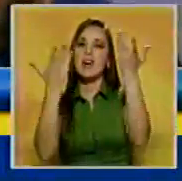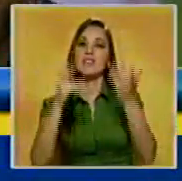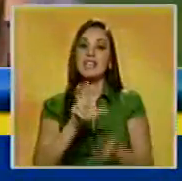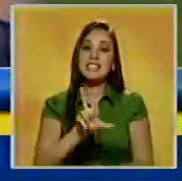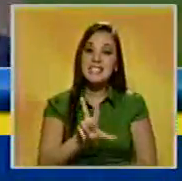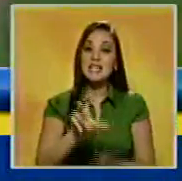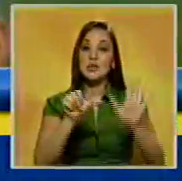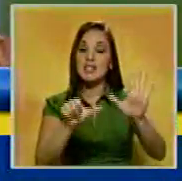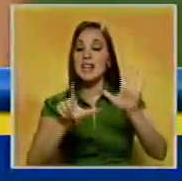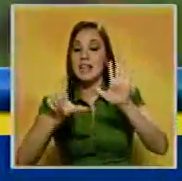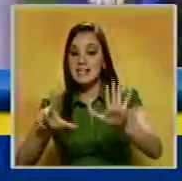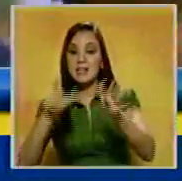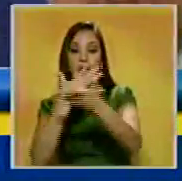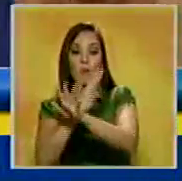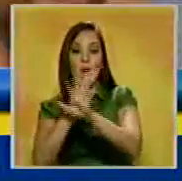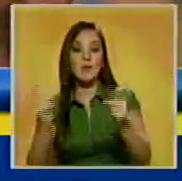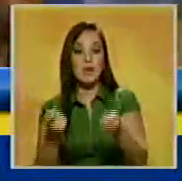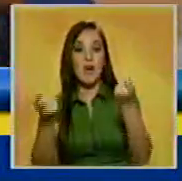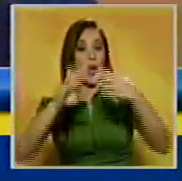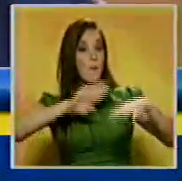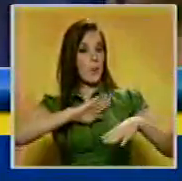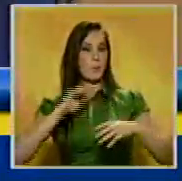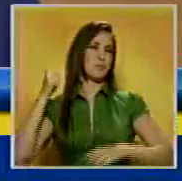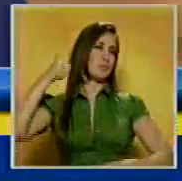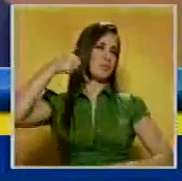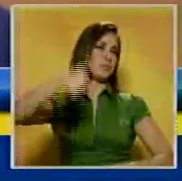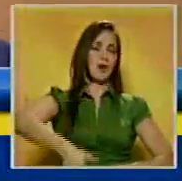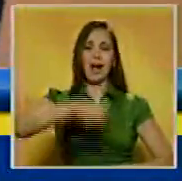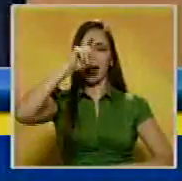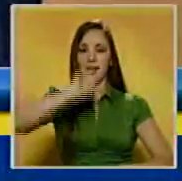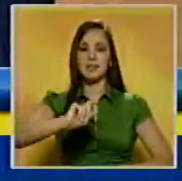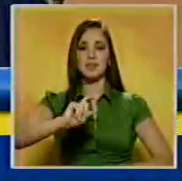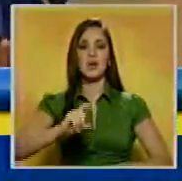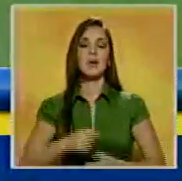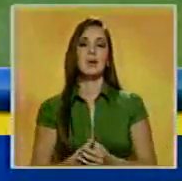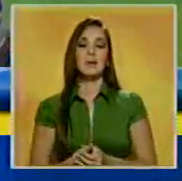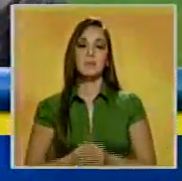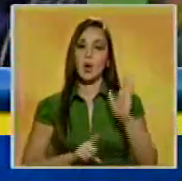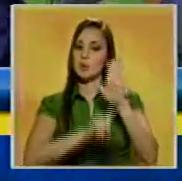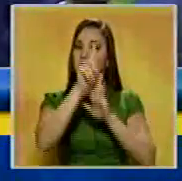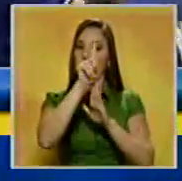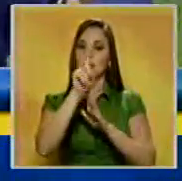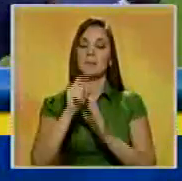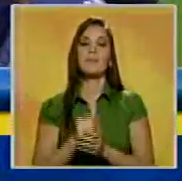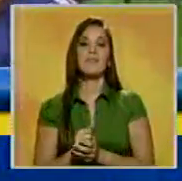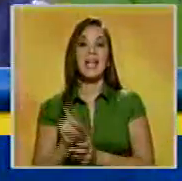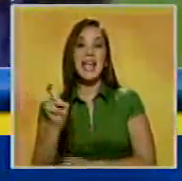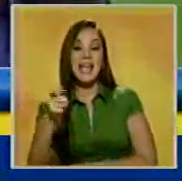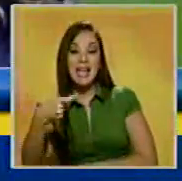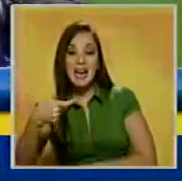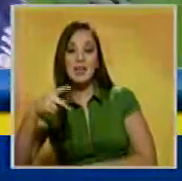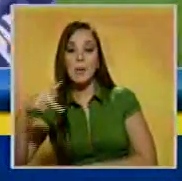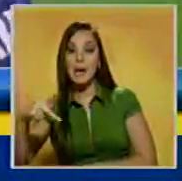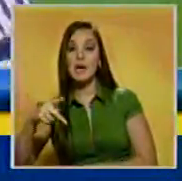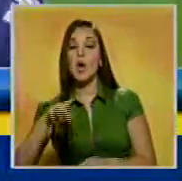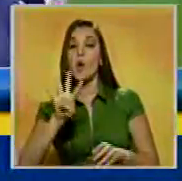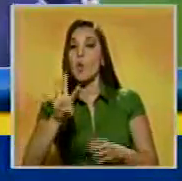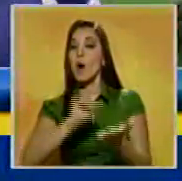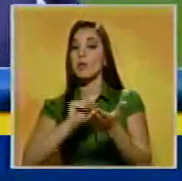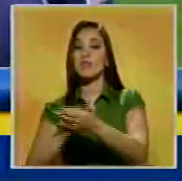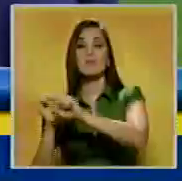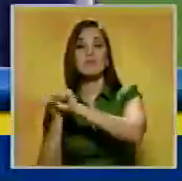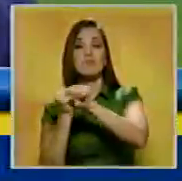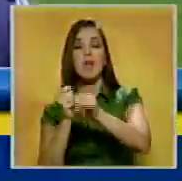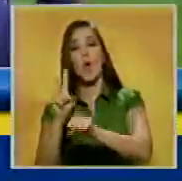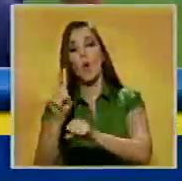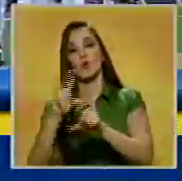carrera, con el que igualó a Jeff Rendon en la lista de todos los tiempos. Gerardo Parra se fue de 4-1 con anotada y Hernán Pérez